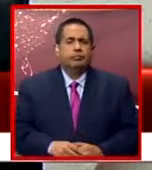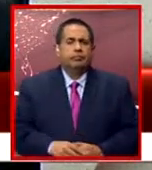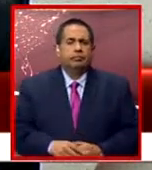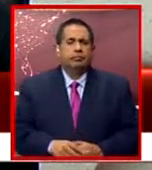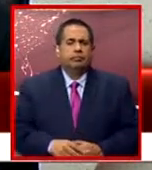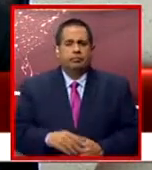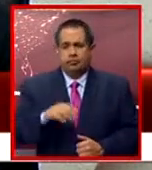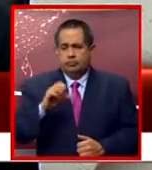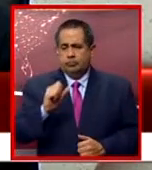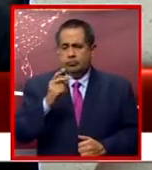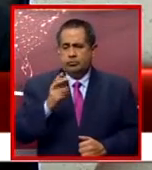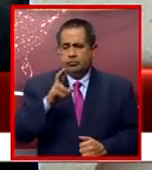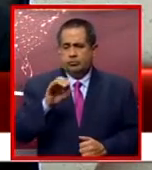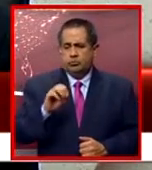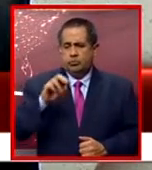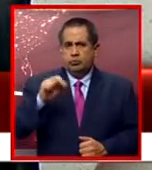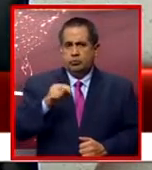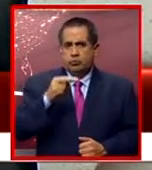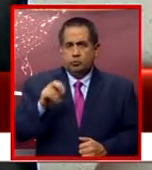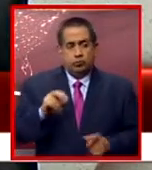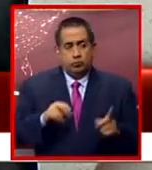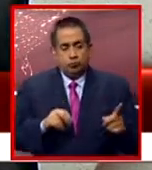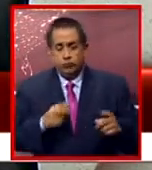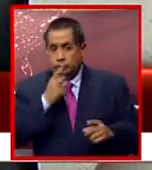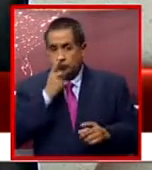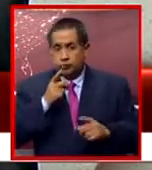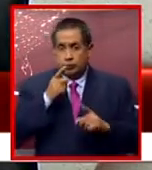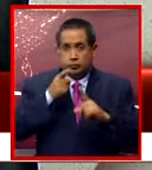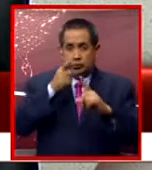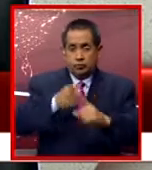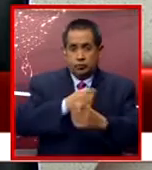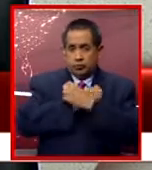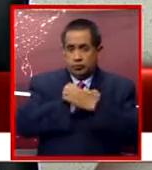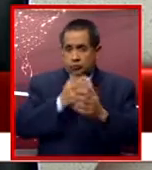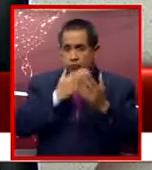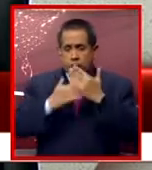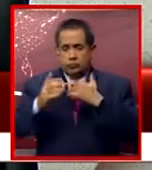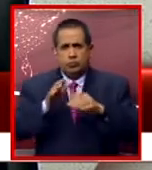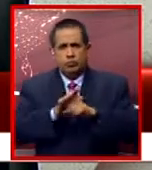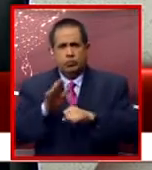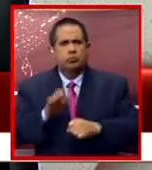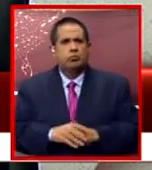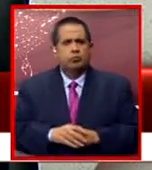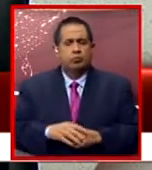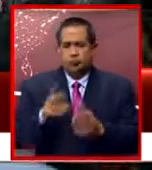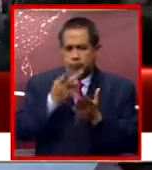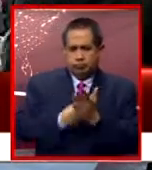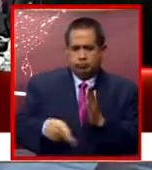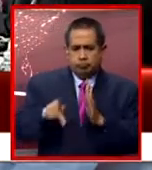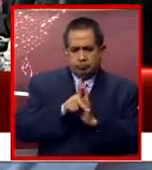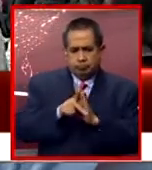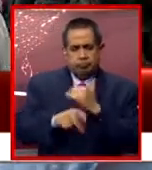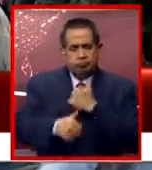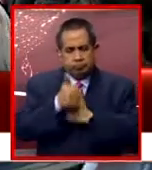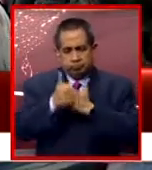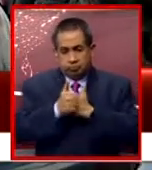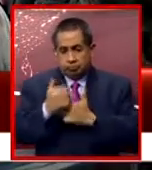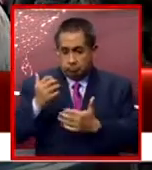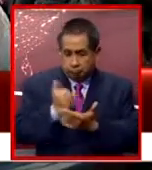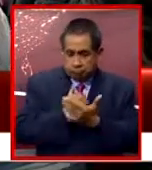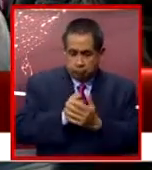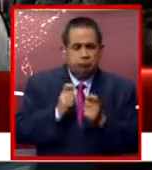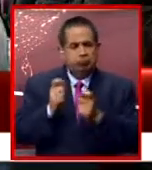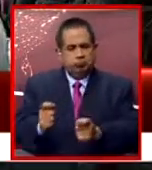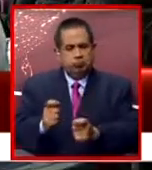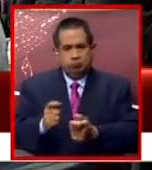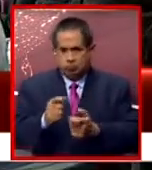Aurelio Nuño Mayer dijo que entre los logros en materia educativa destacan los concursos por plazas de maestros y la transformación pedagógica,